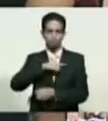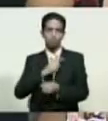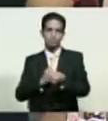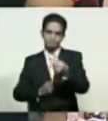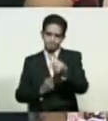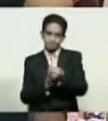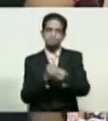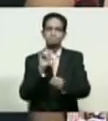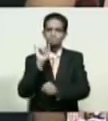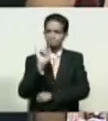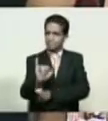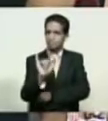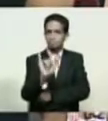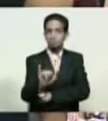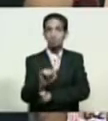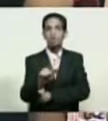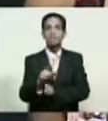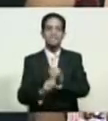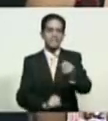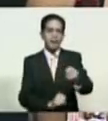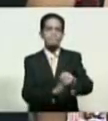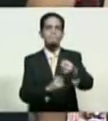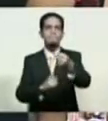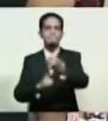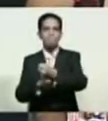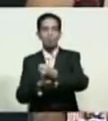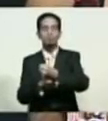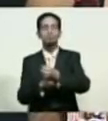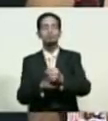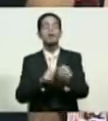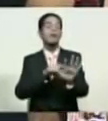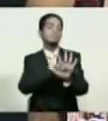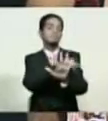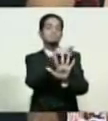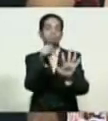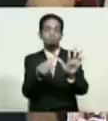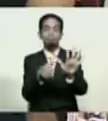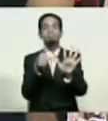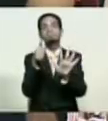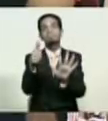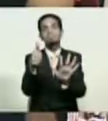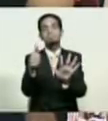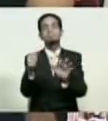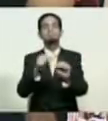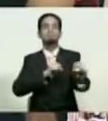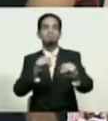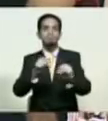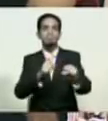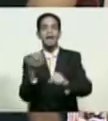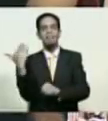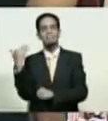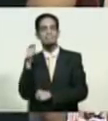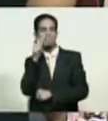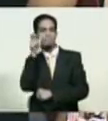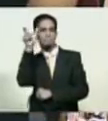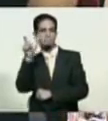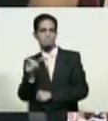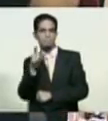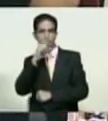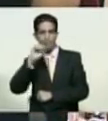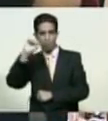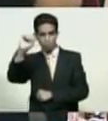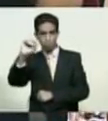decimos, nuestro respaldo a las líneas de acción, las 6 líneas de acción que ya presentó el presidente Nicolás Maduro al